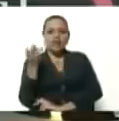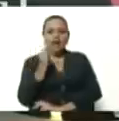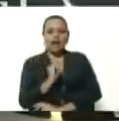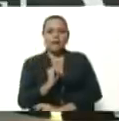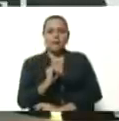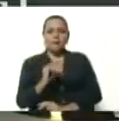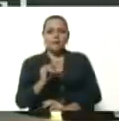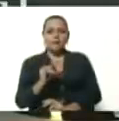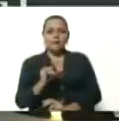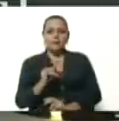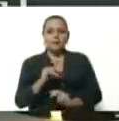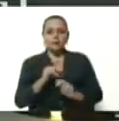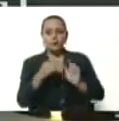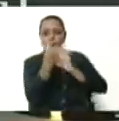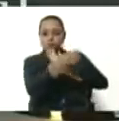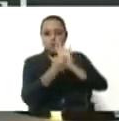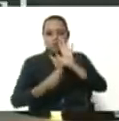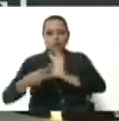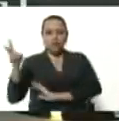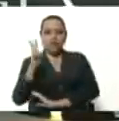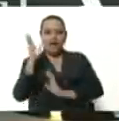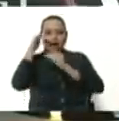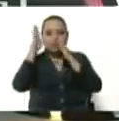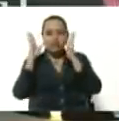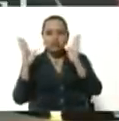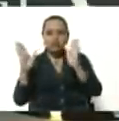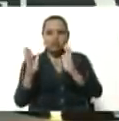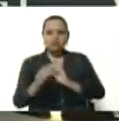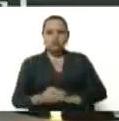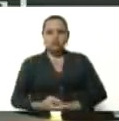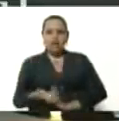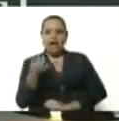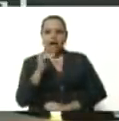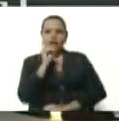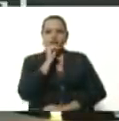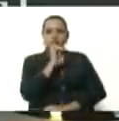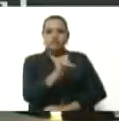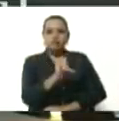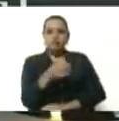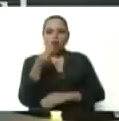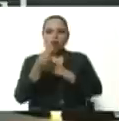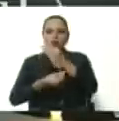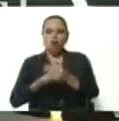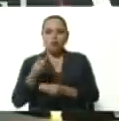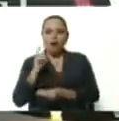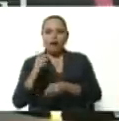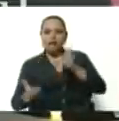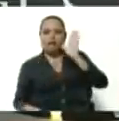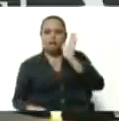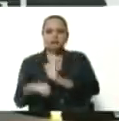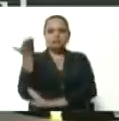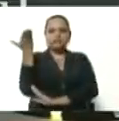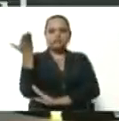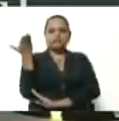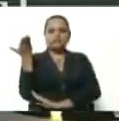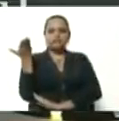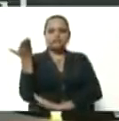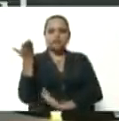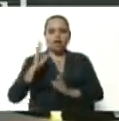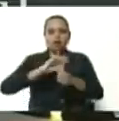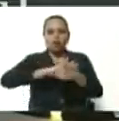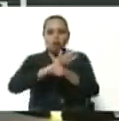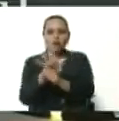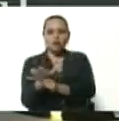mapa, bueno, atendiéndolo. Tengo unos informes de cómo se ha disparado el